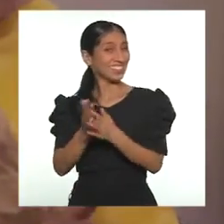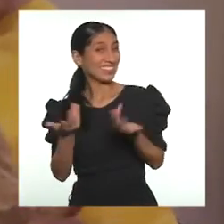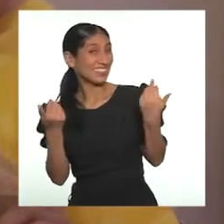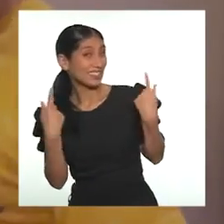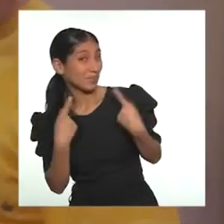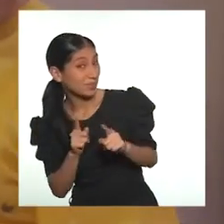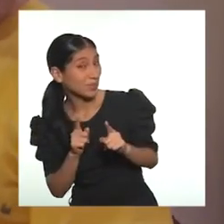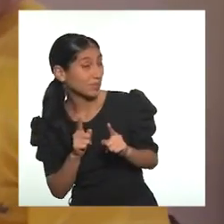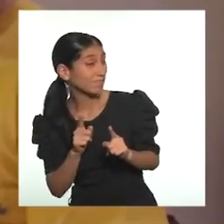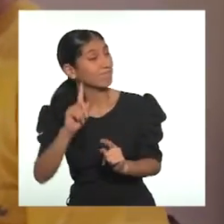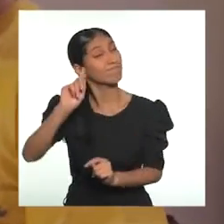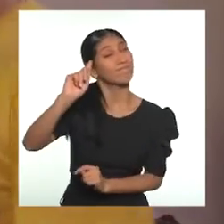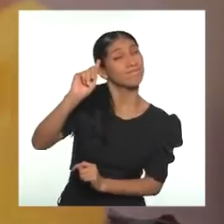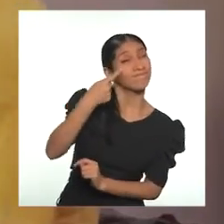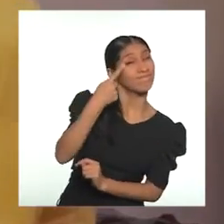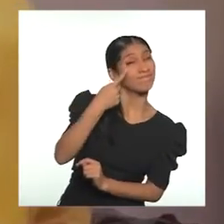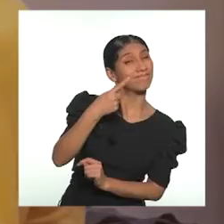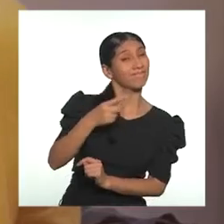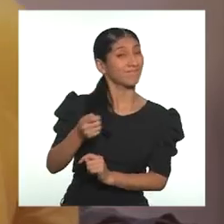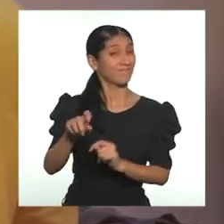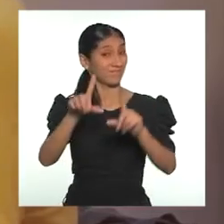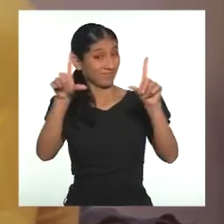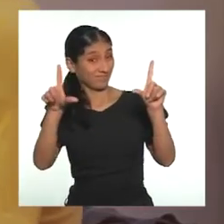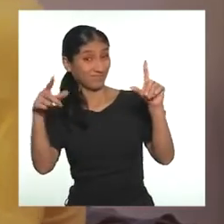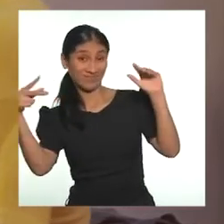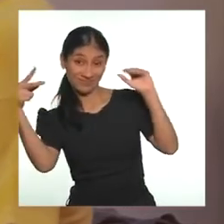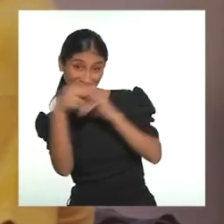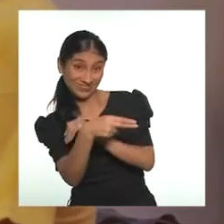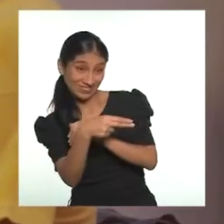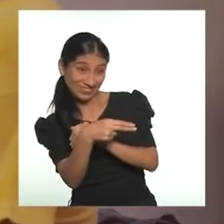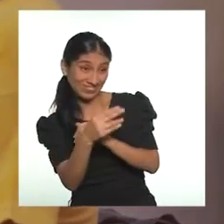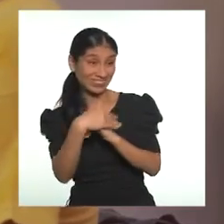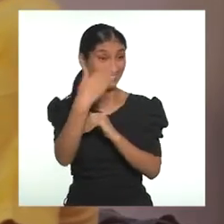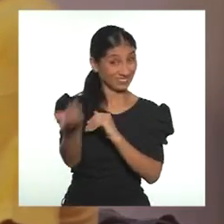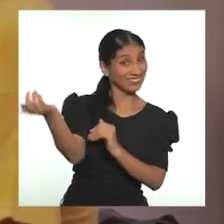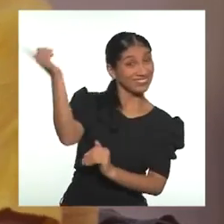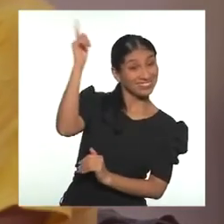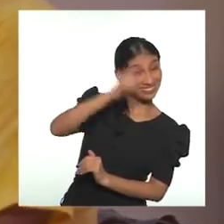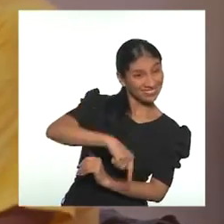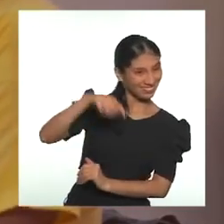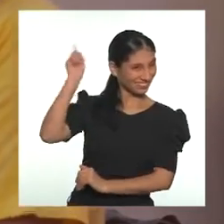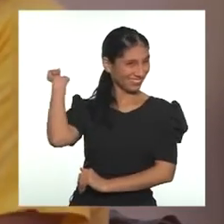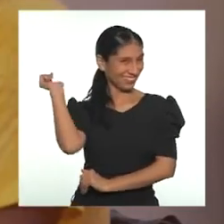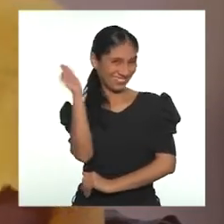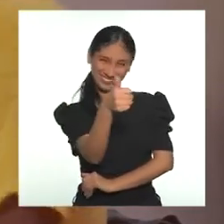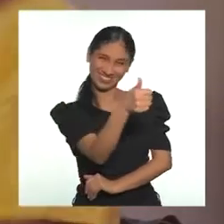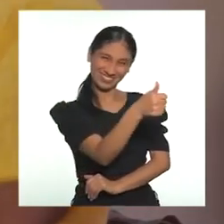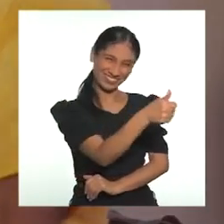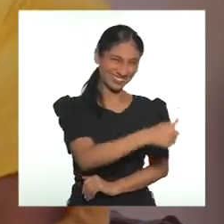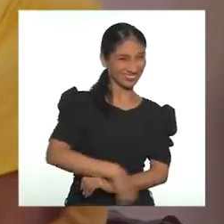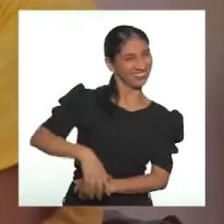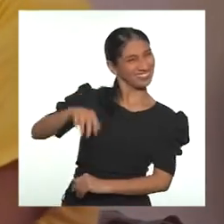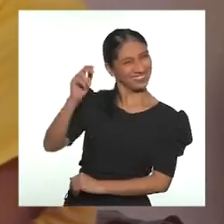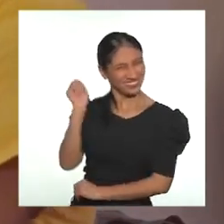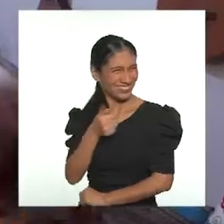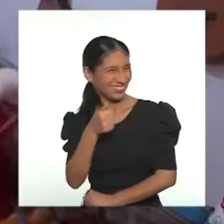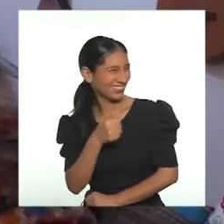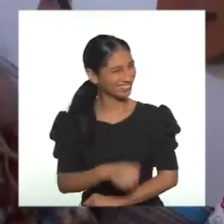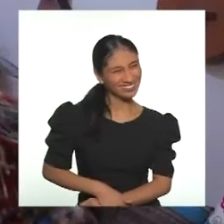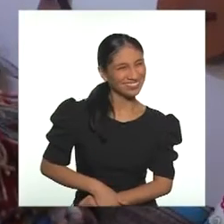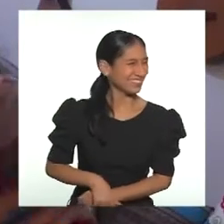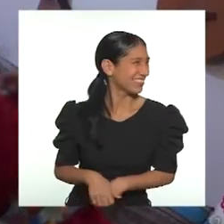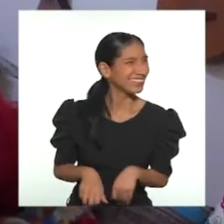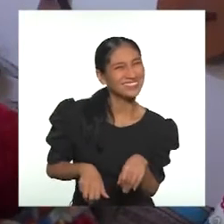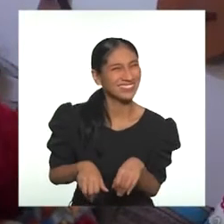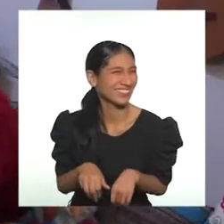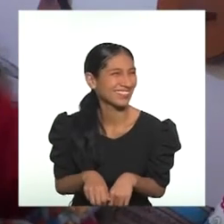a averiguarlo! Pero primero nos vamos a una pausa. ¡Ya volvemos, Chirrín!